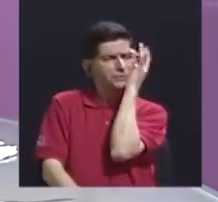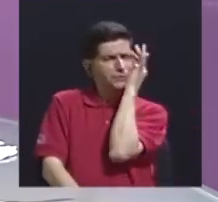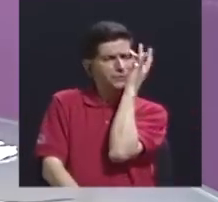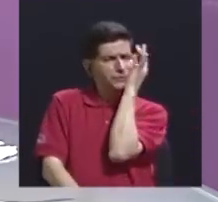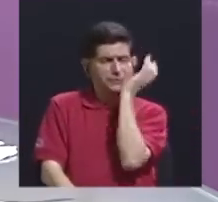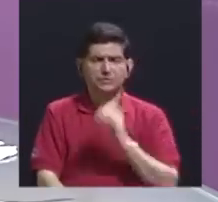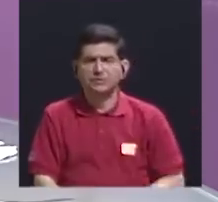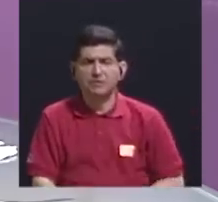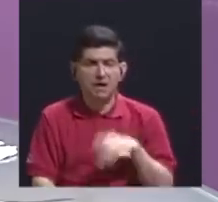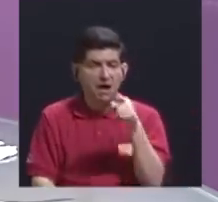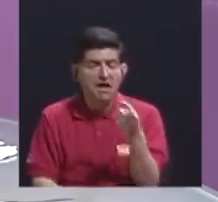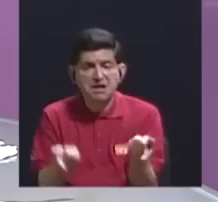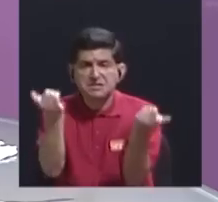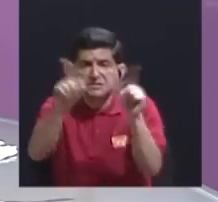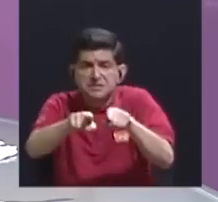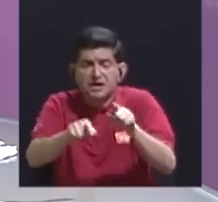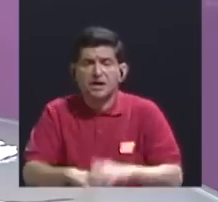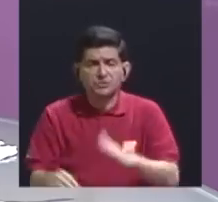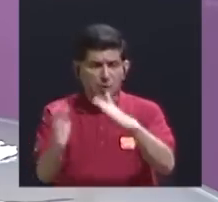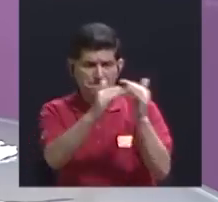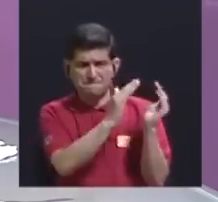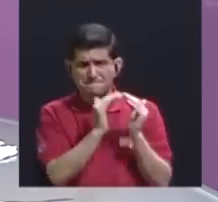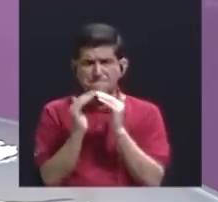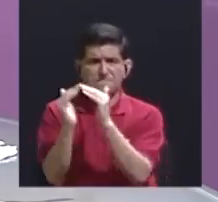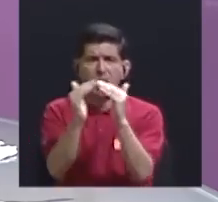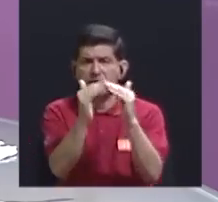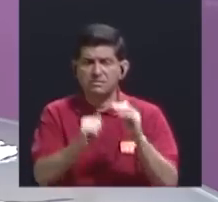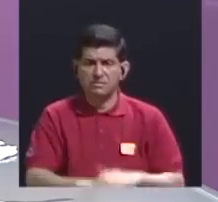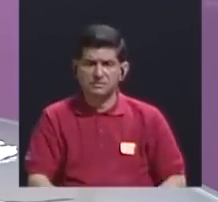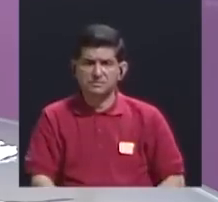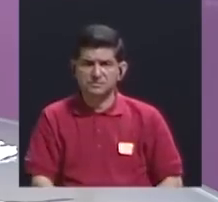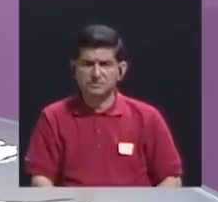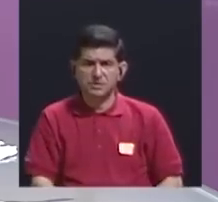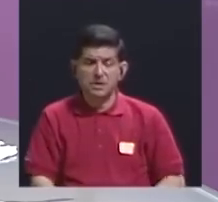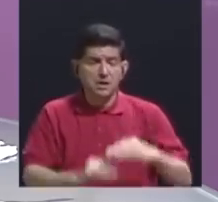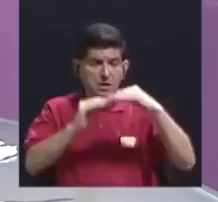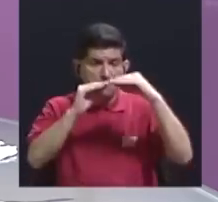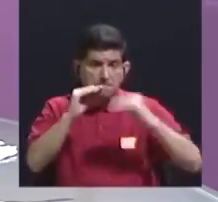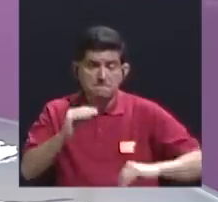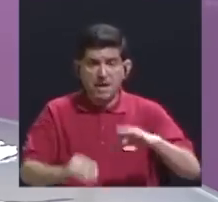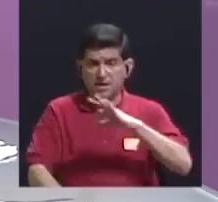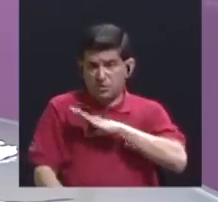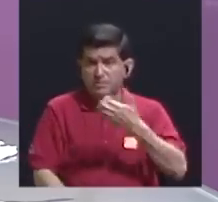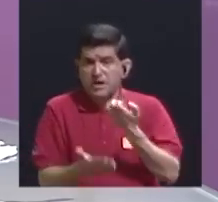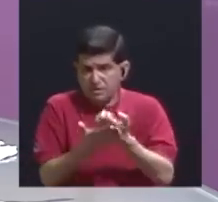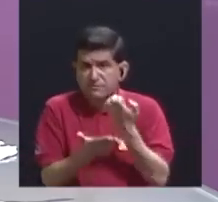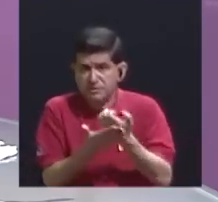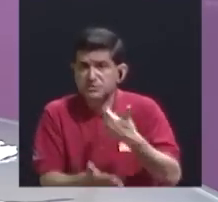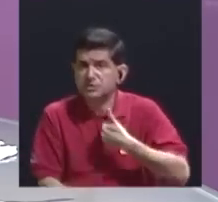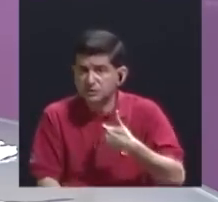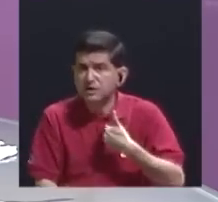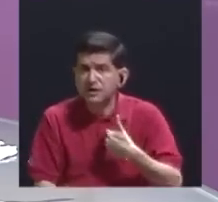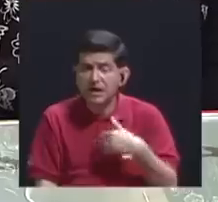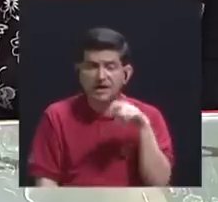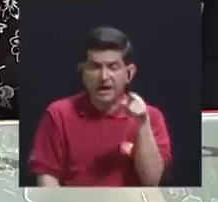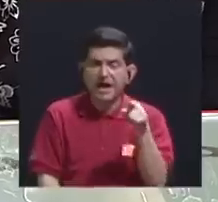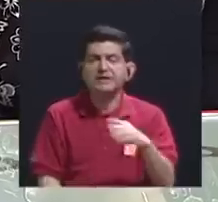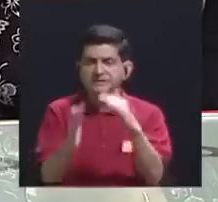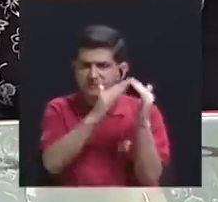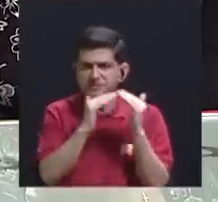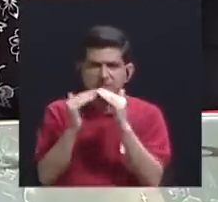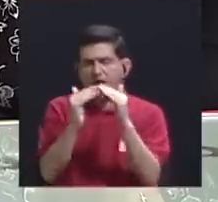en donde las poblaciones menos favorecidas económicamente son